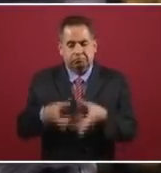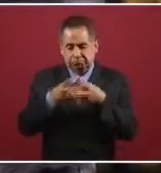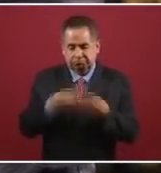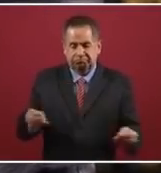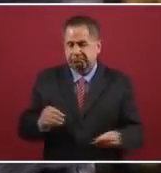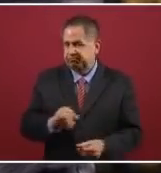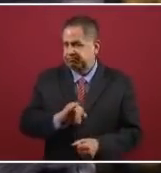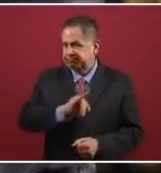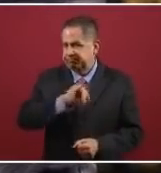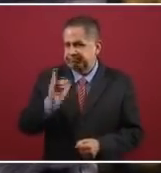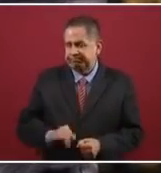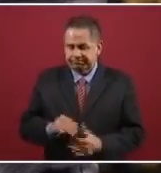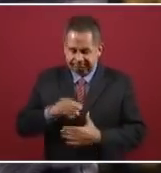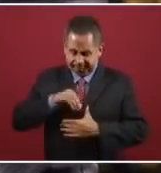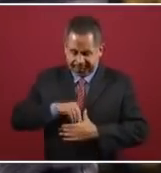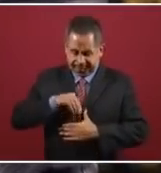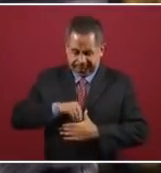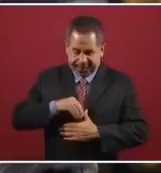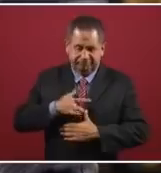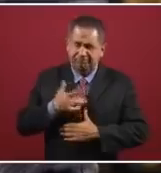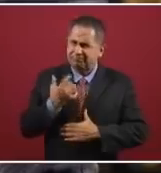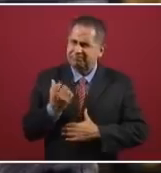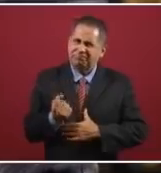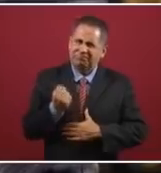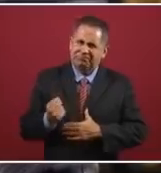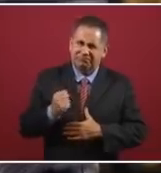desaparece, es muy fuerte.